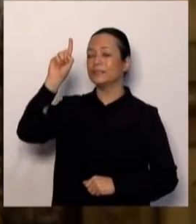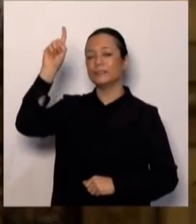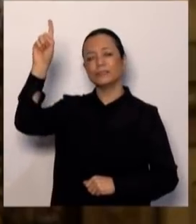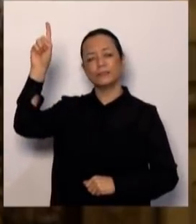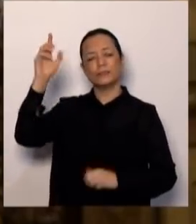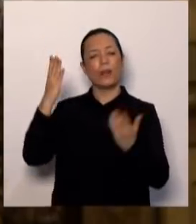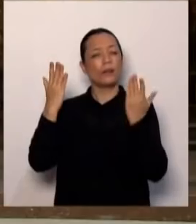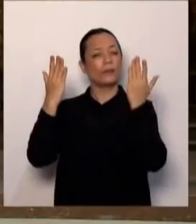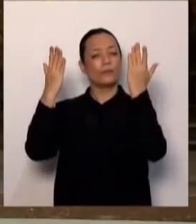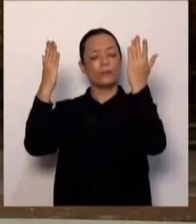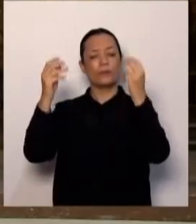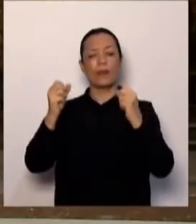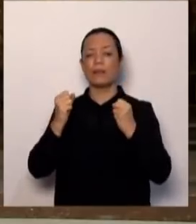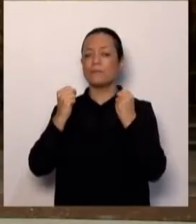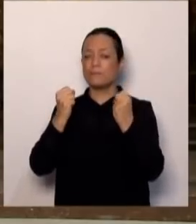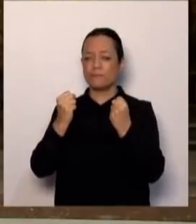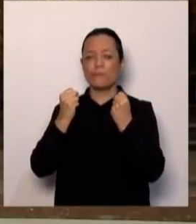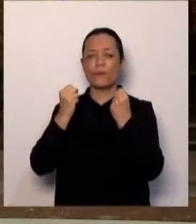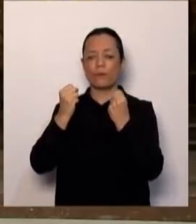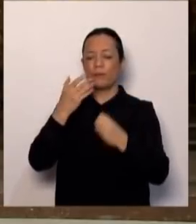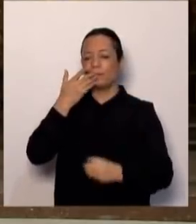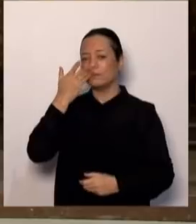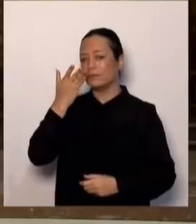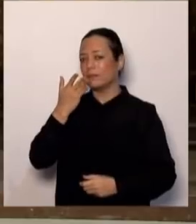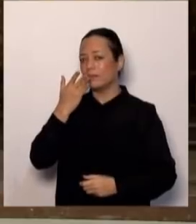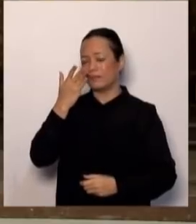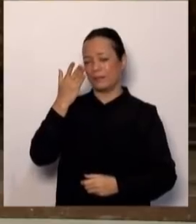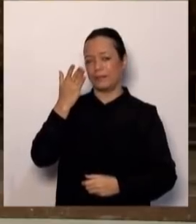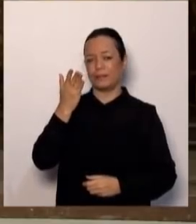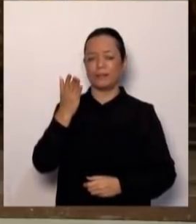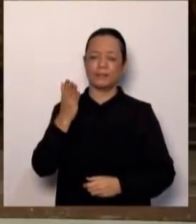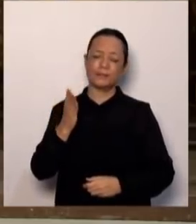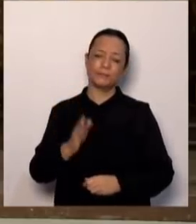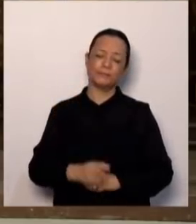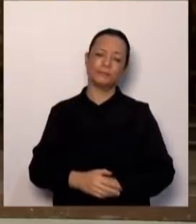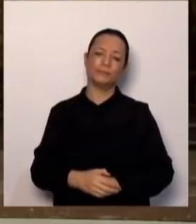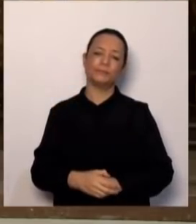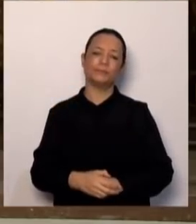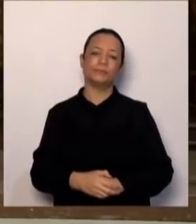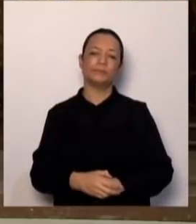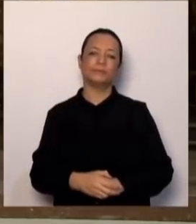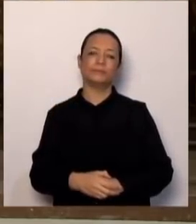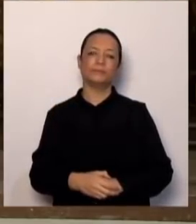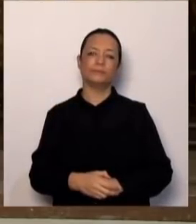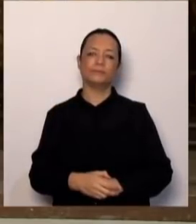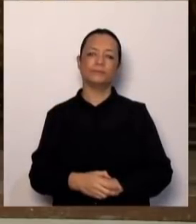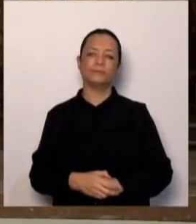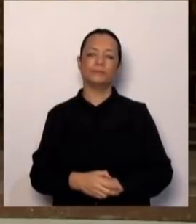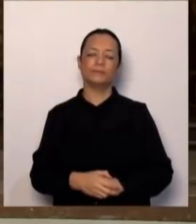Aclamen la gloria y el poder de